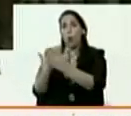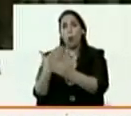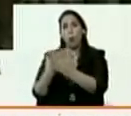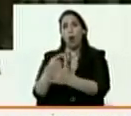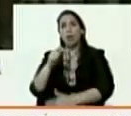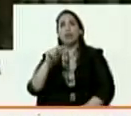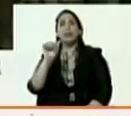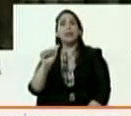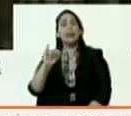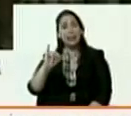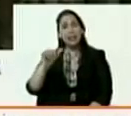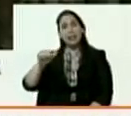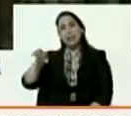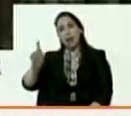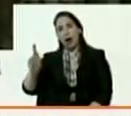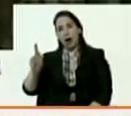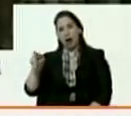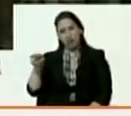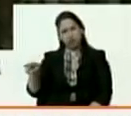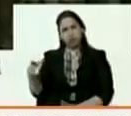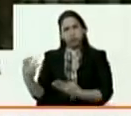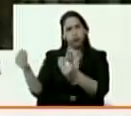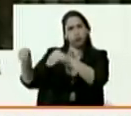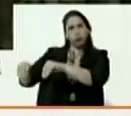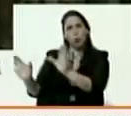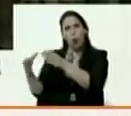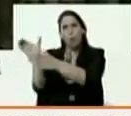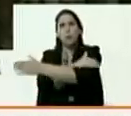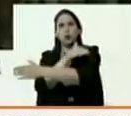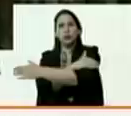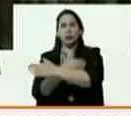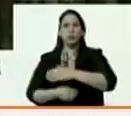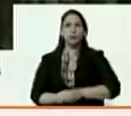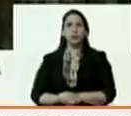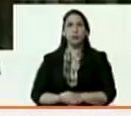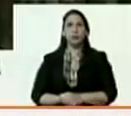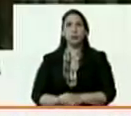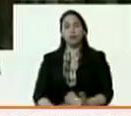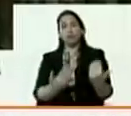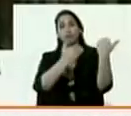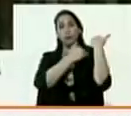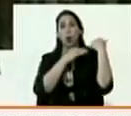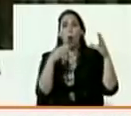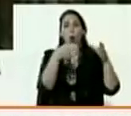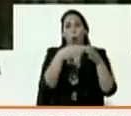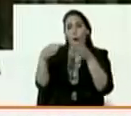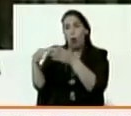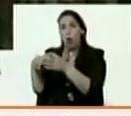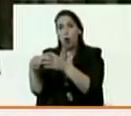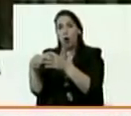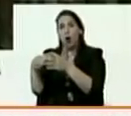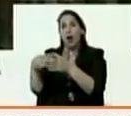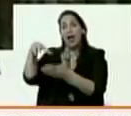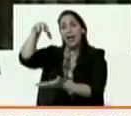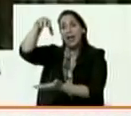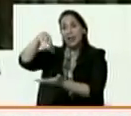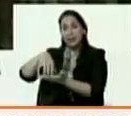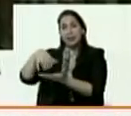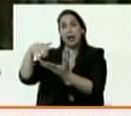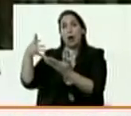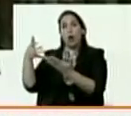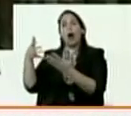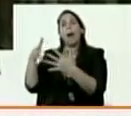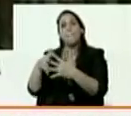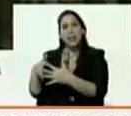de Asistencia Recíproca, TIAR, por parte de la Organización de Estados Americanos en contra